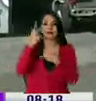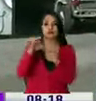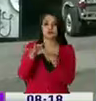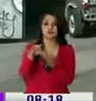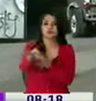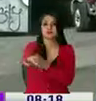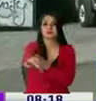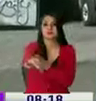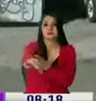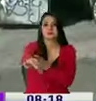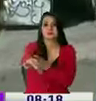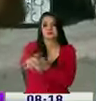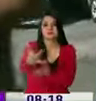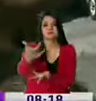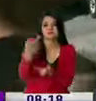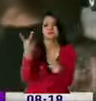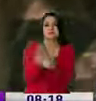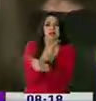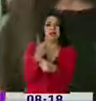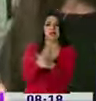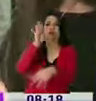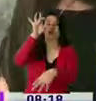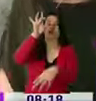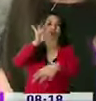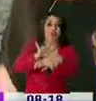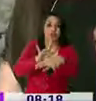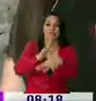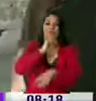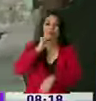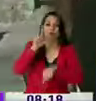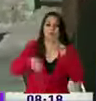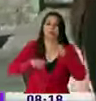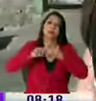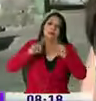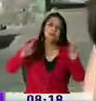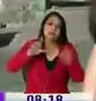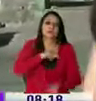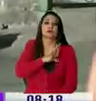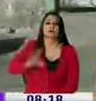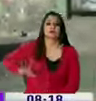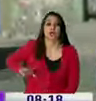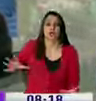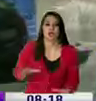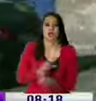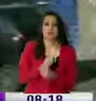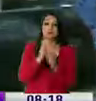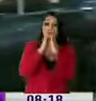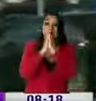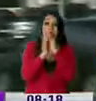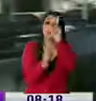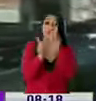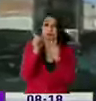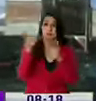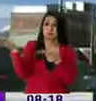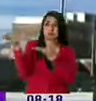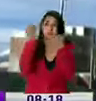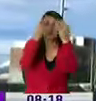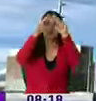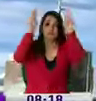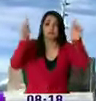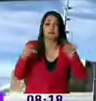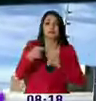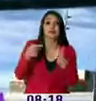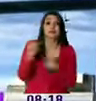2,50 metros, entonces no corre riesgo la gente de toparlos, eso es muy clave. Y por favor, invitamos a la comunidad a que ya utilice el puente, está 100% habilitado desde el día sábado